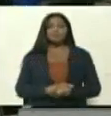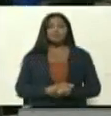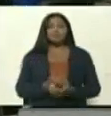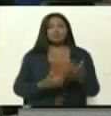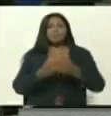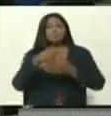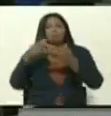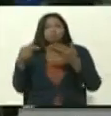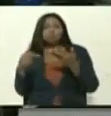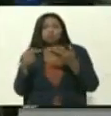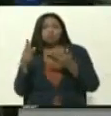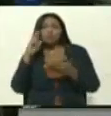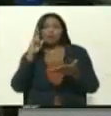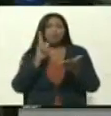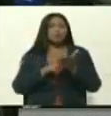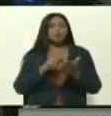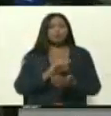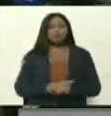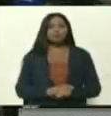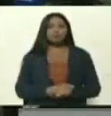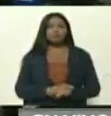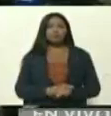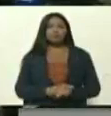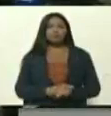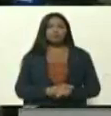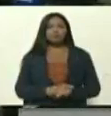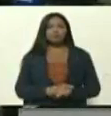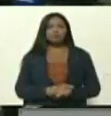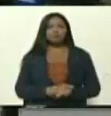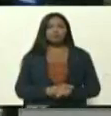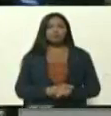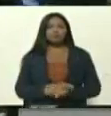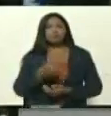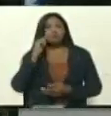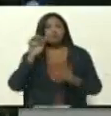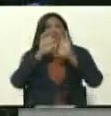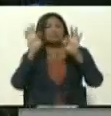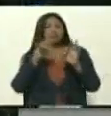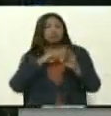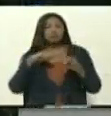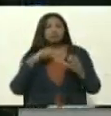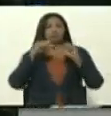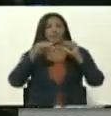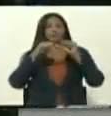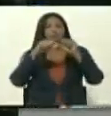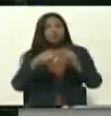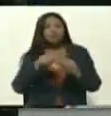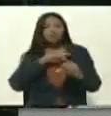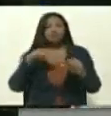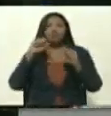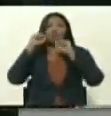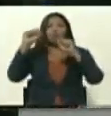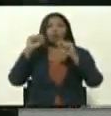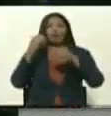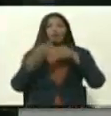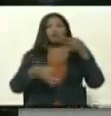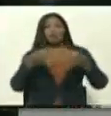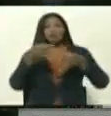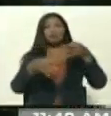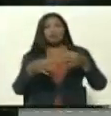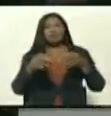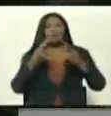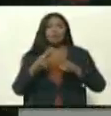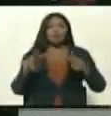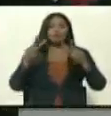demás elementos probatorios. De esta manera hemos avanzado en el logro de la justicia y en la